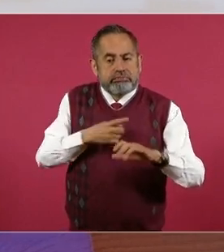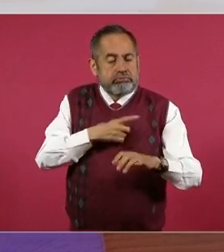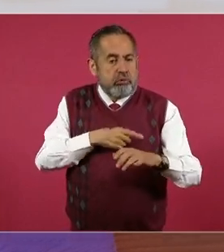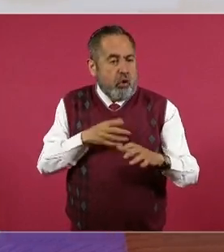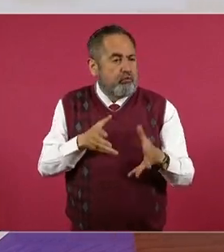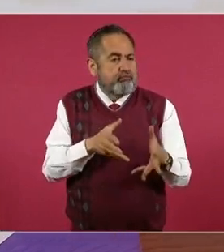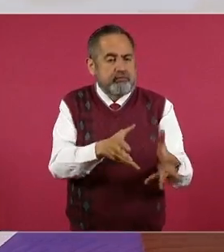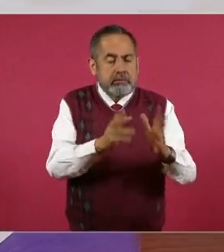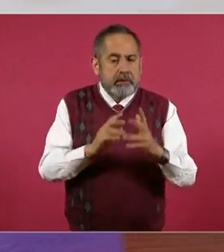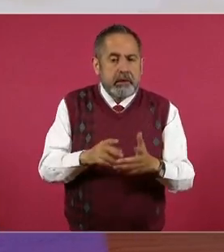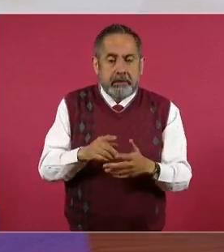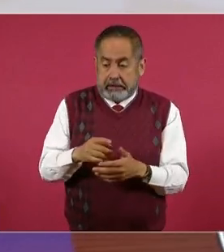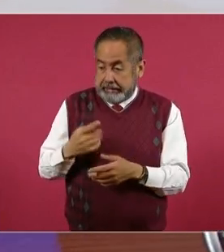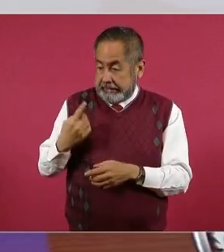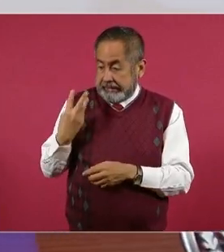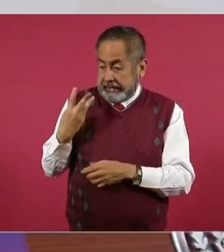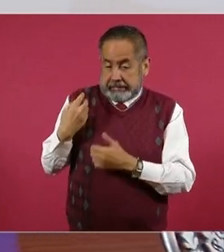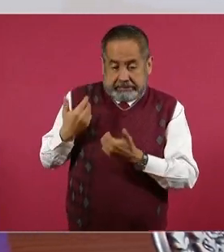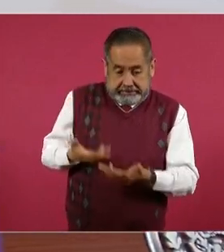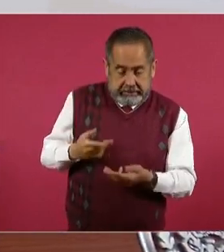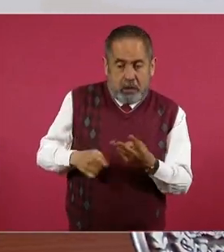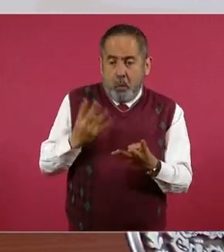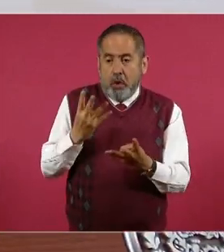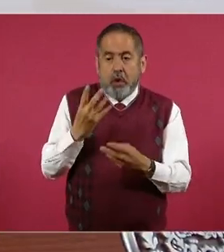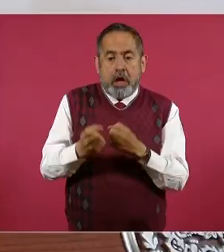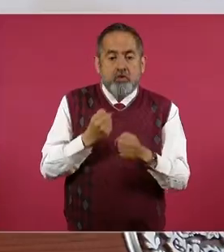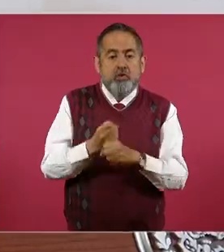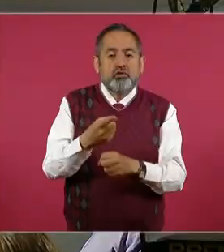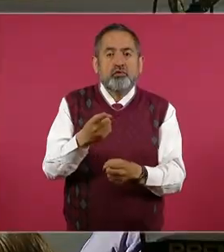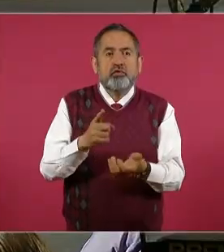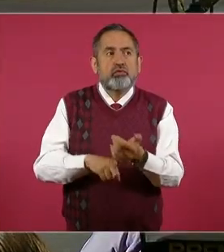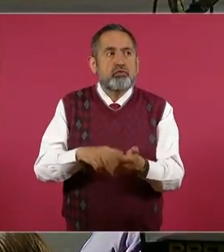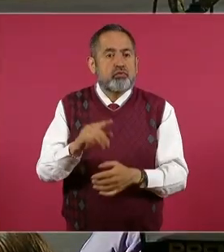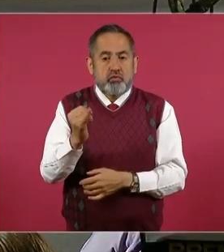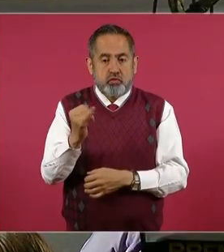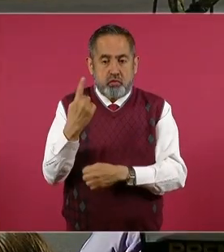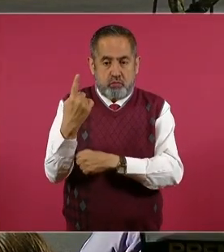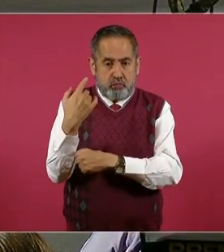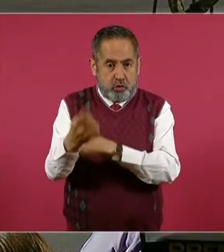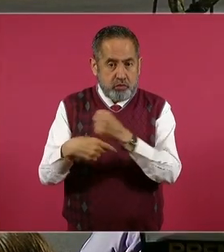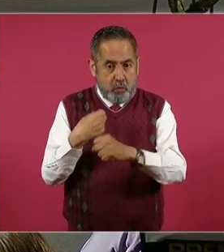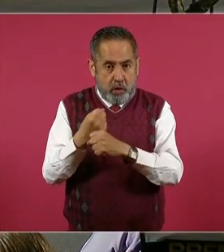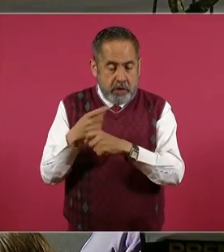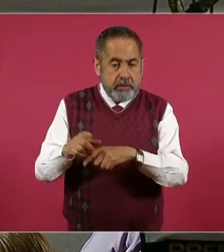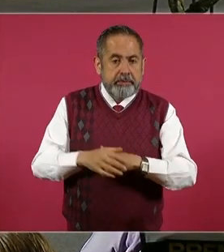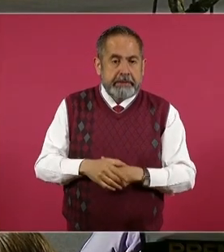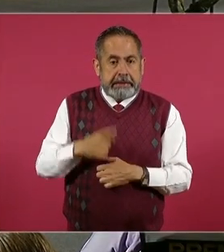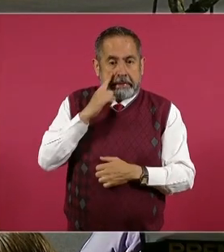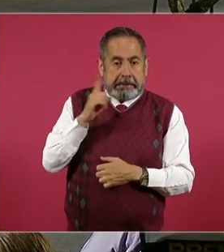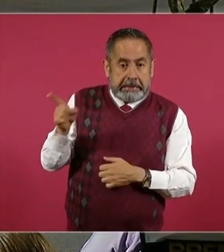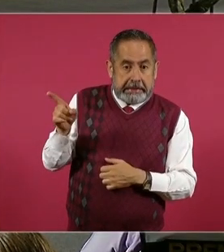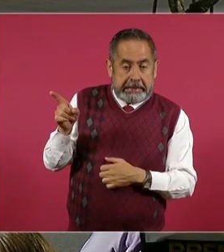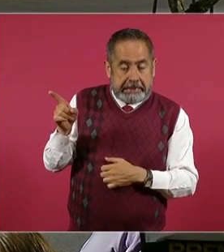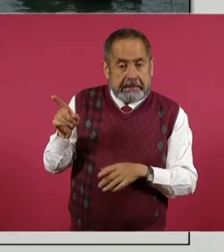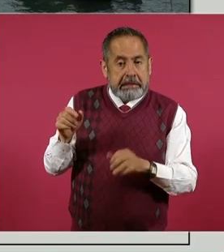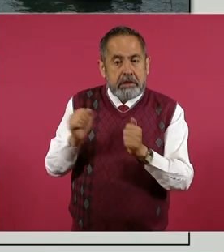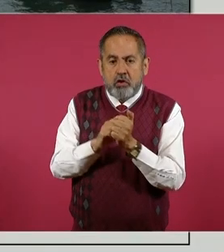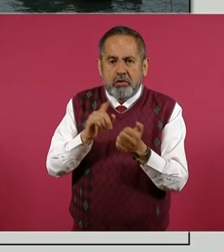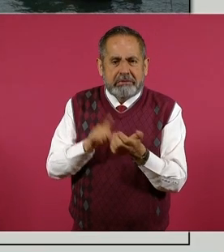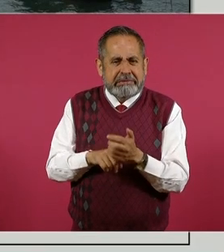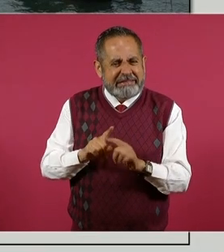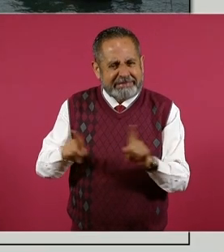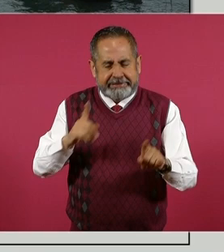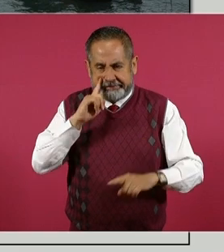este año y la cuarta la podemos recibir en el junio del próximo año. Estas dragas son con características muy,